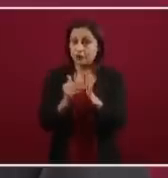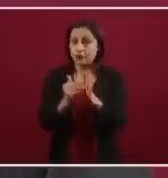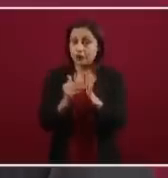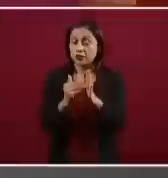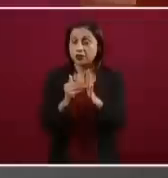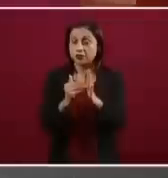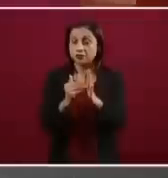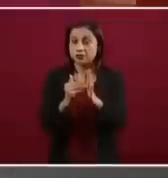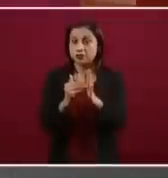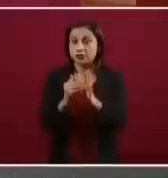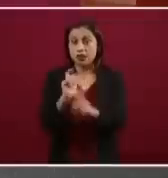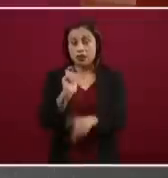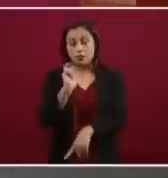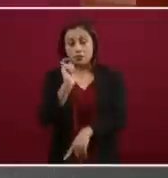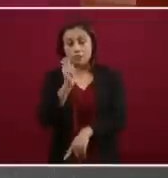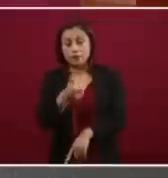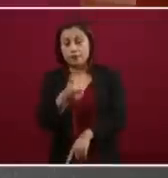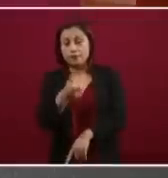para